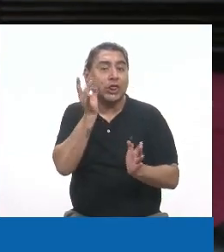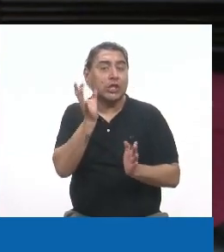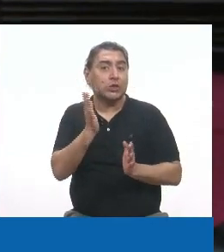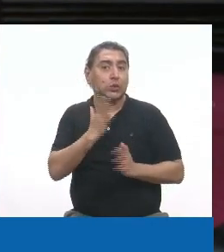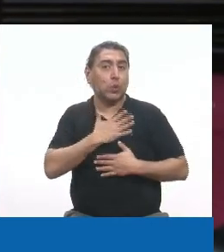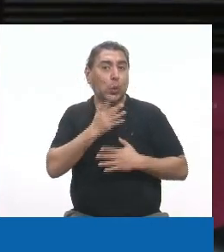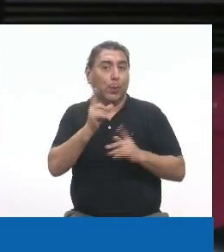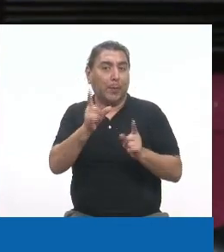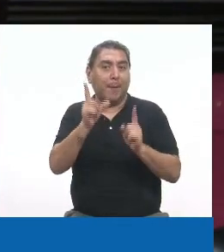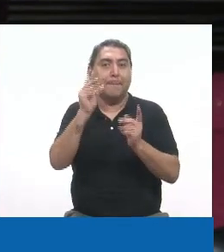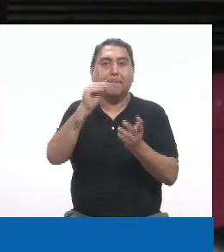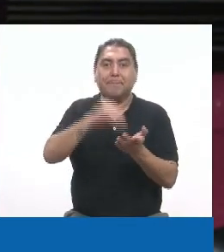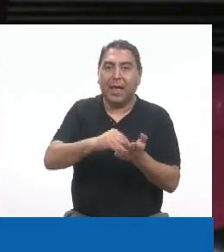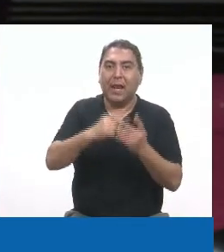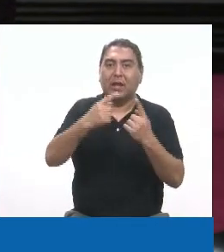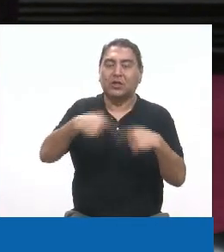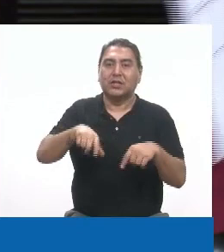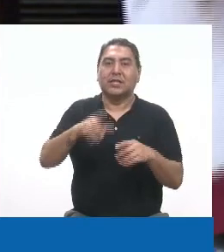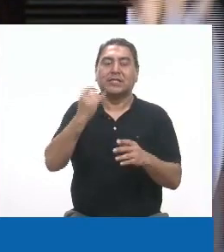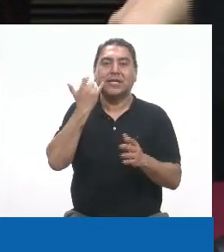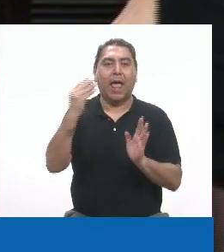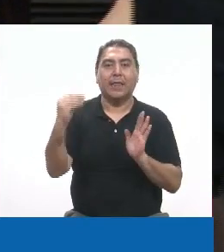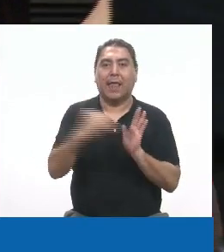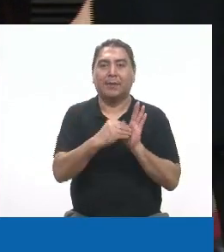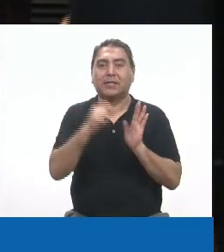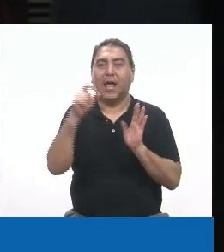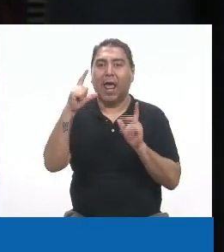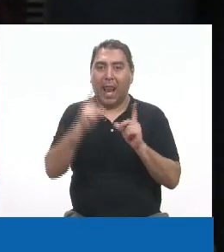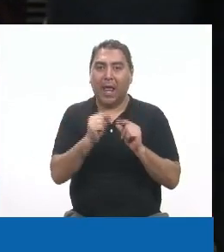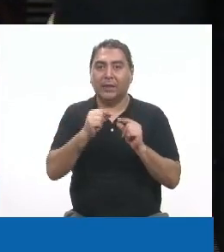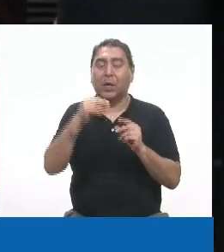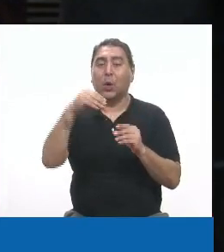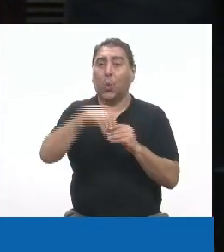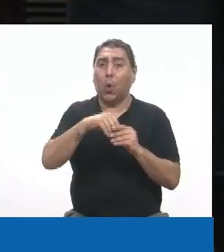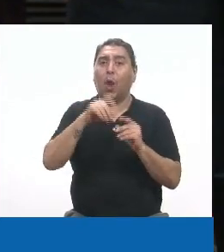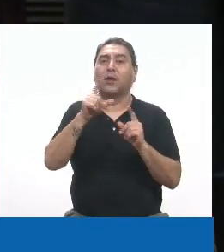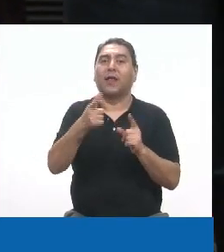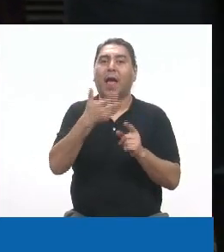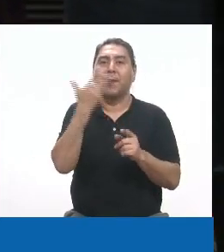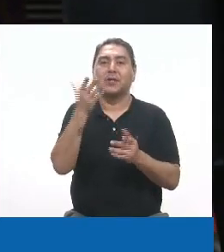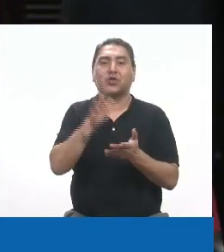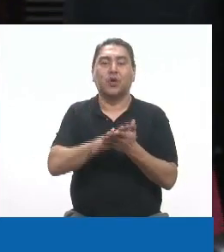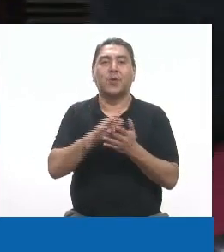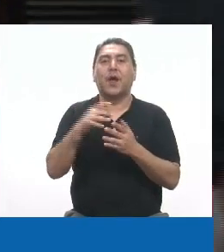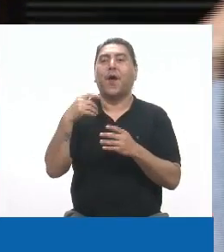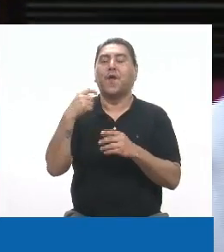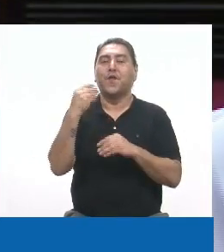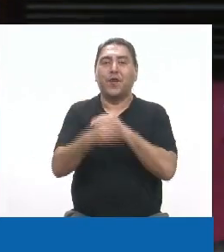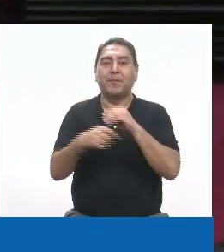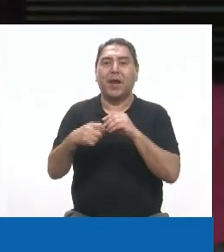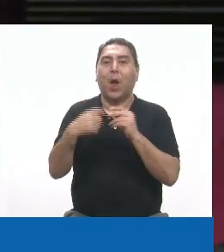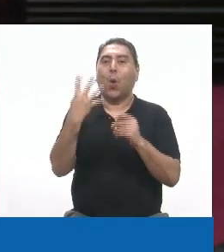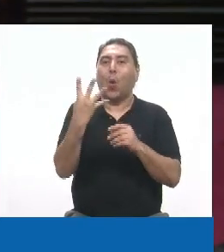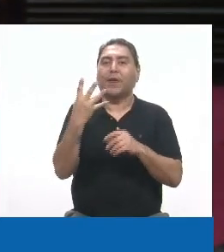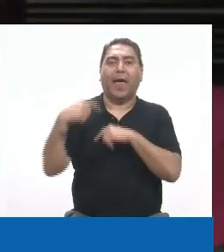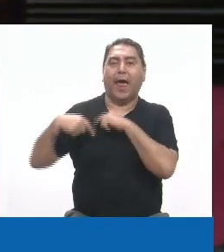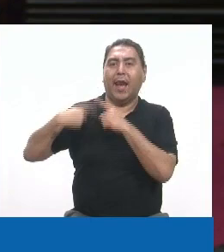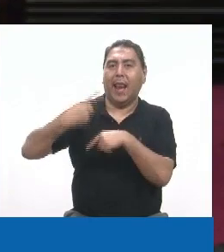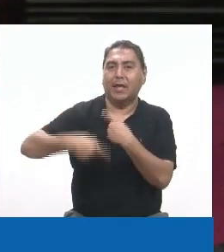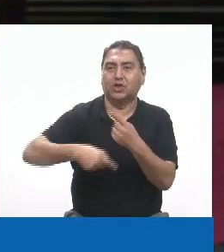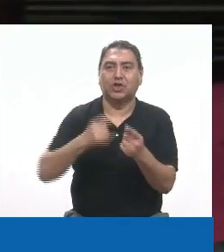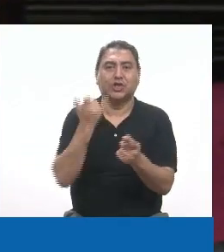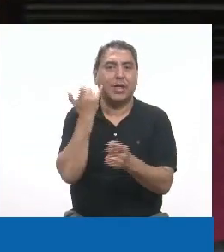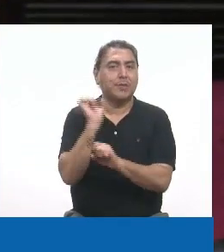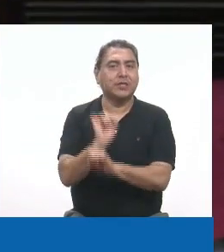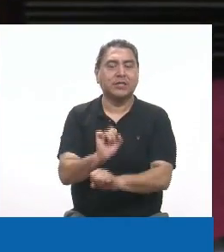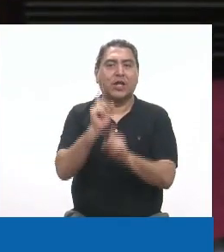senador Atón. Más la exclusión establecida en este artículo que se refiere a los familiares hasta cuarto grado de consanguinidad de los procesados